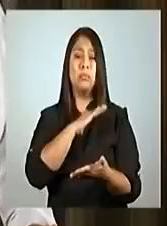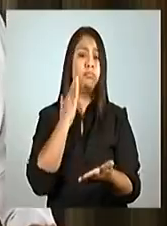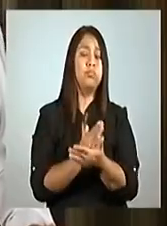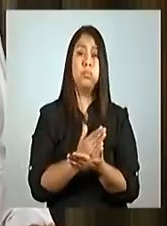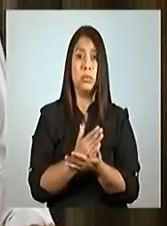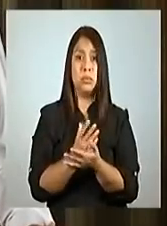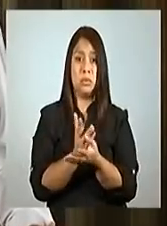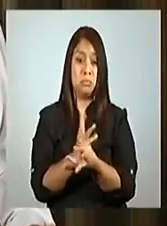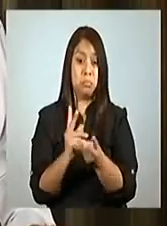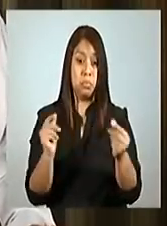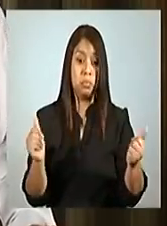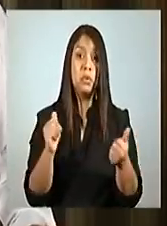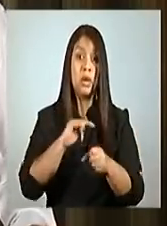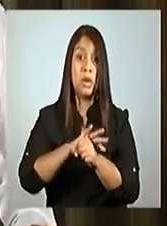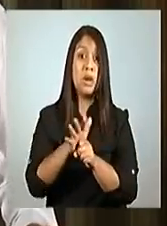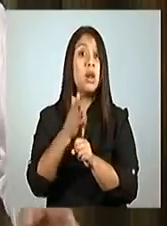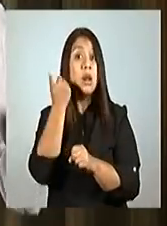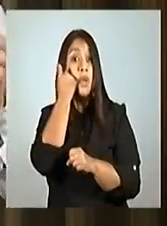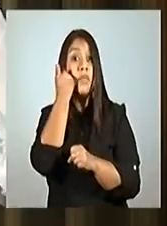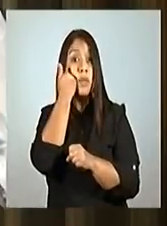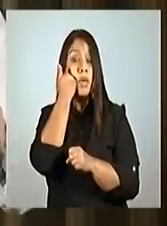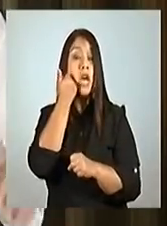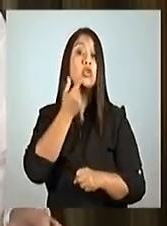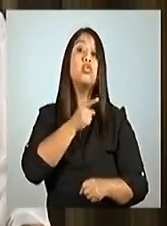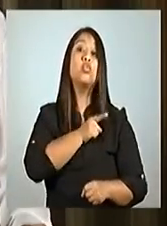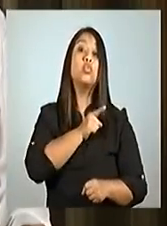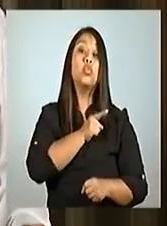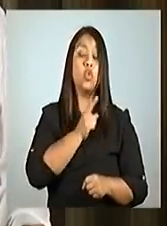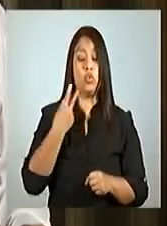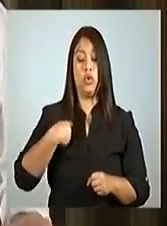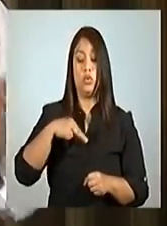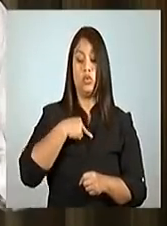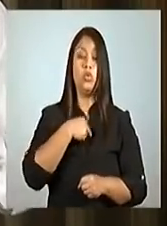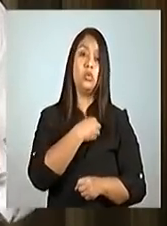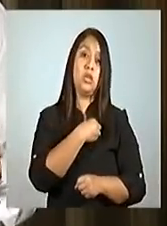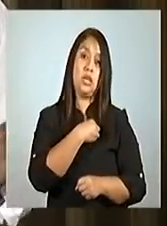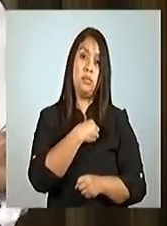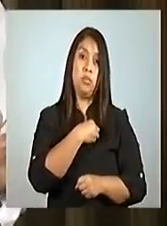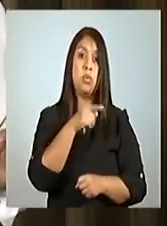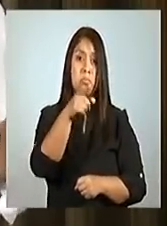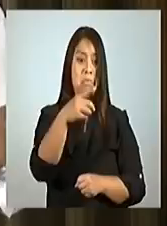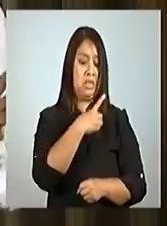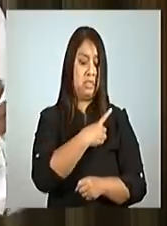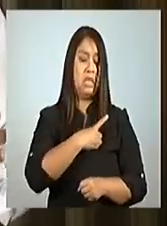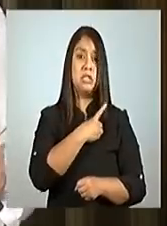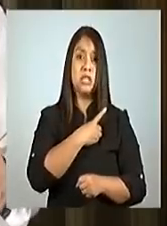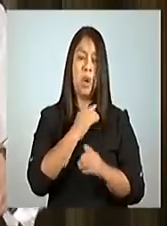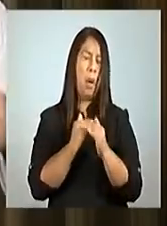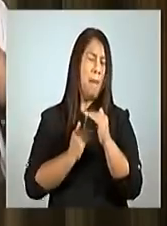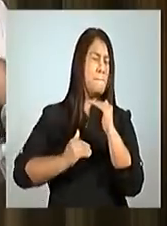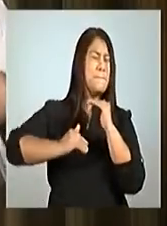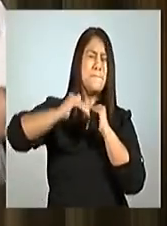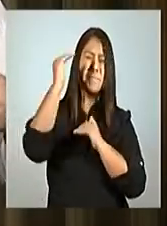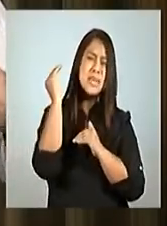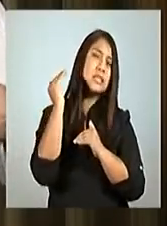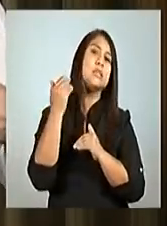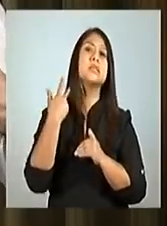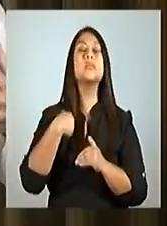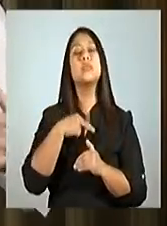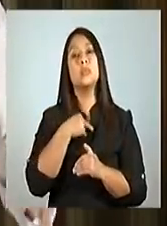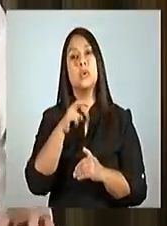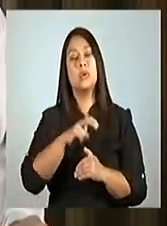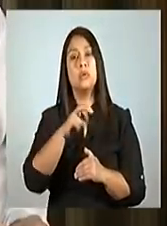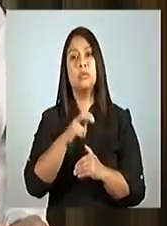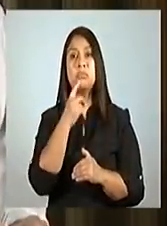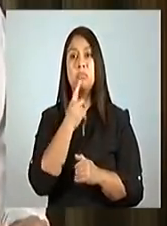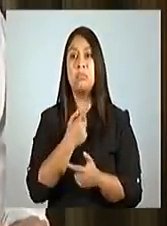enfermedad se logrará sí y solo sí nosotros lo deseamos. Y ese deseo tiene que ser mayor que nuestra